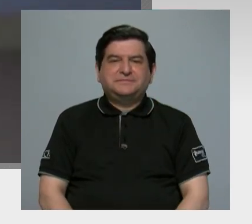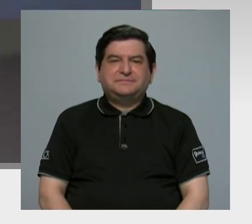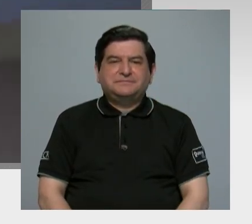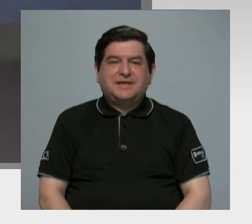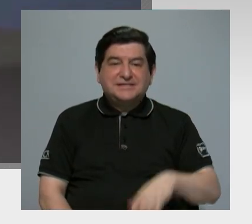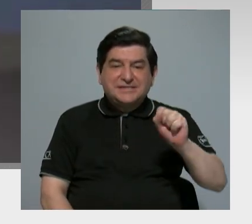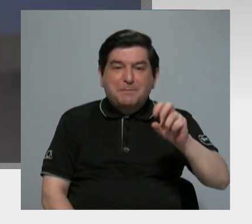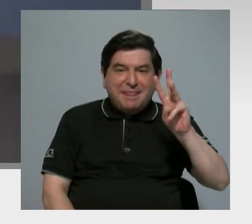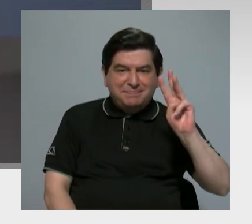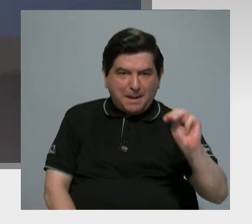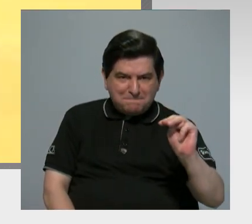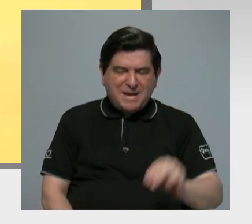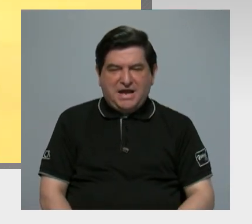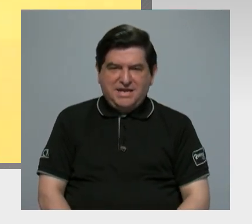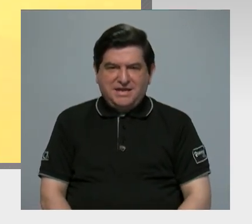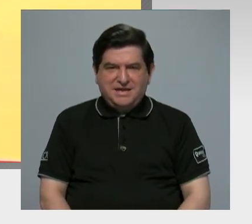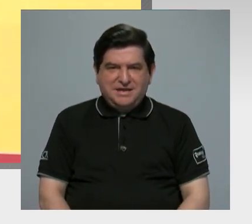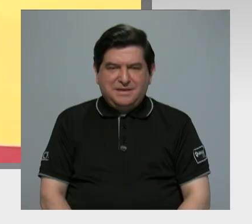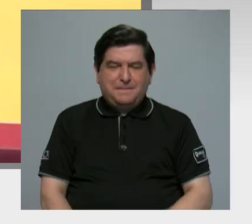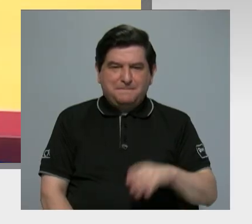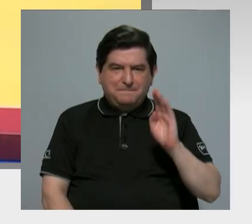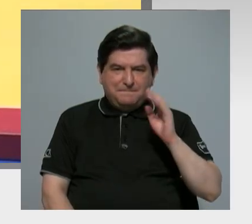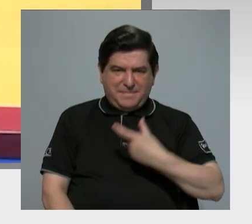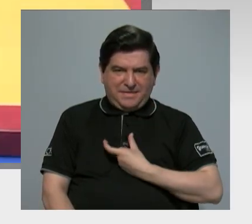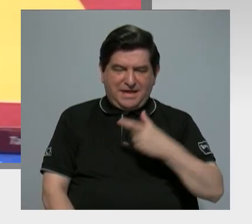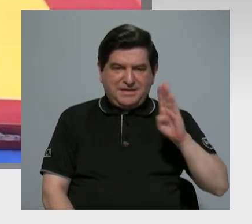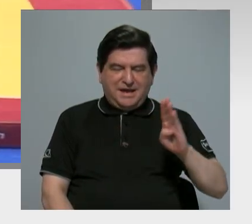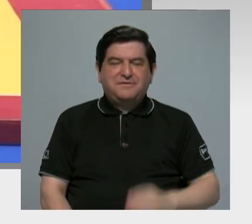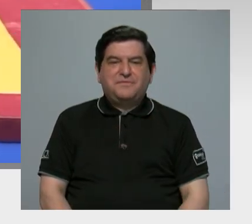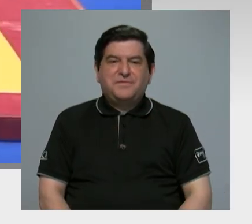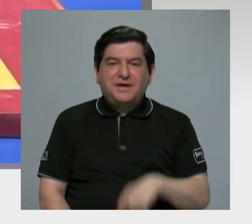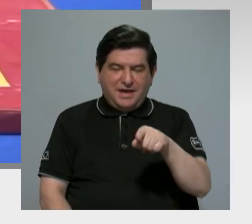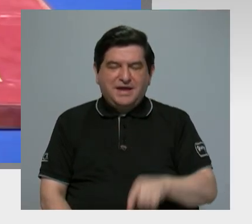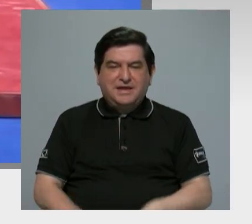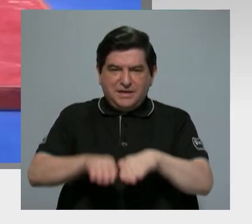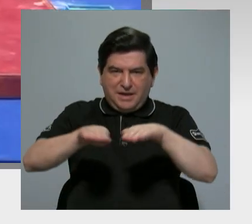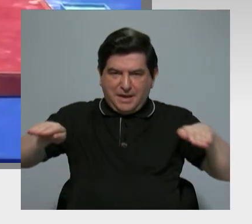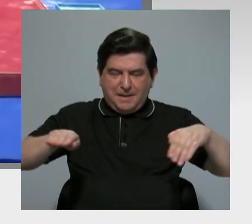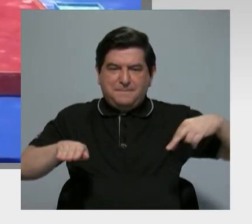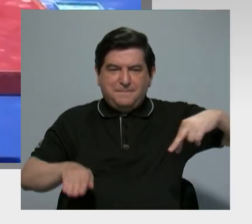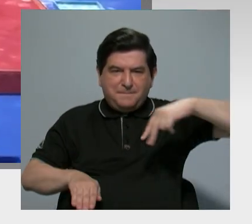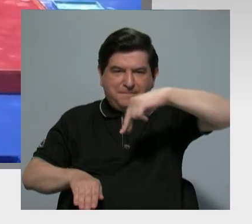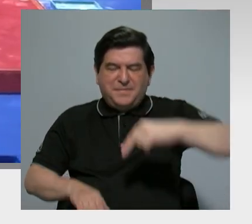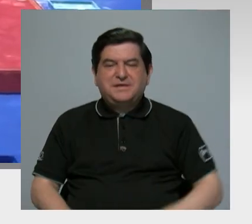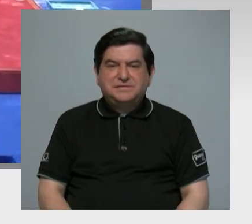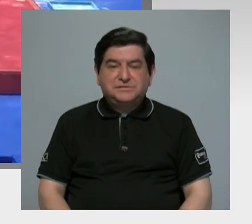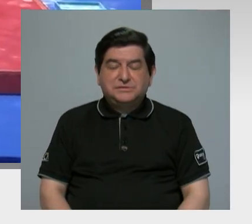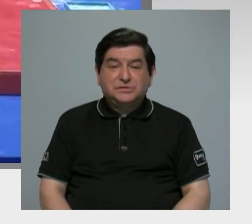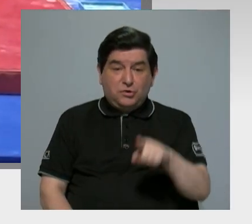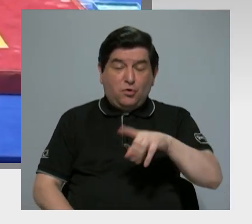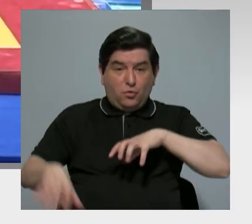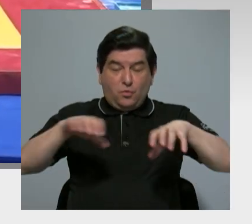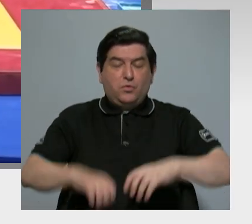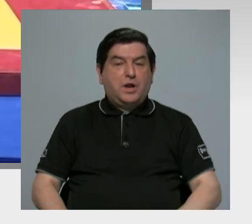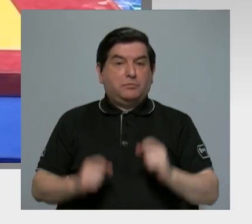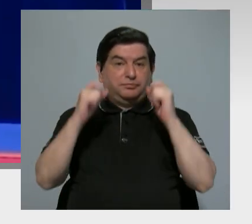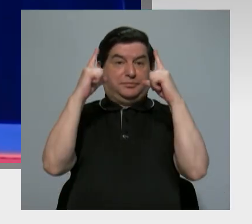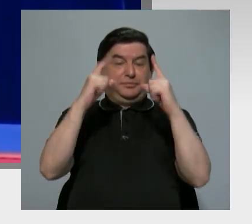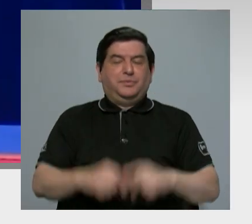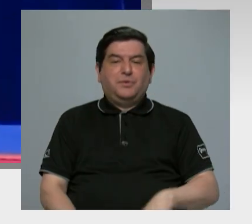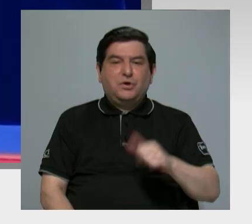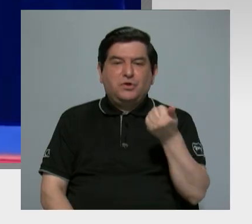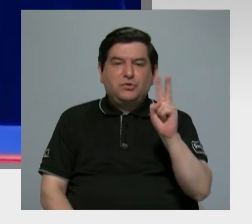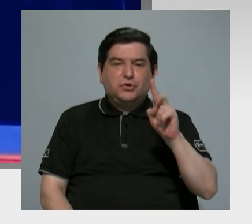12.350. Samantha Marín ganó el bronce en la final de ejercicio de suelo con una impresionante rutina